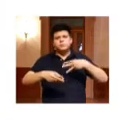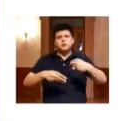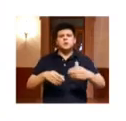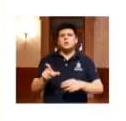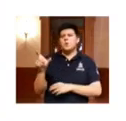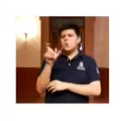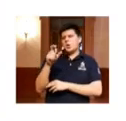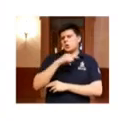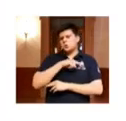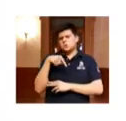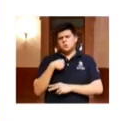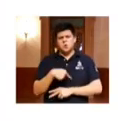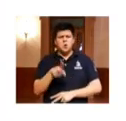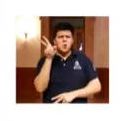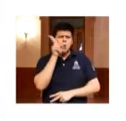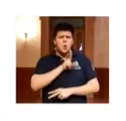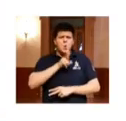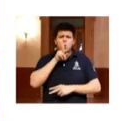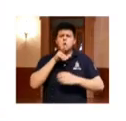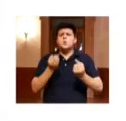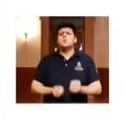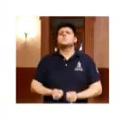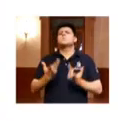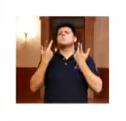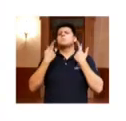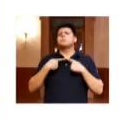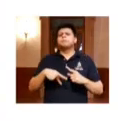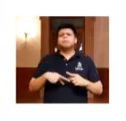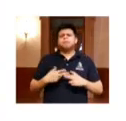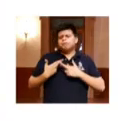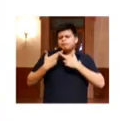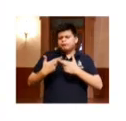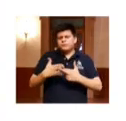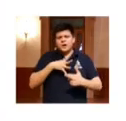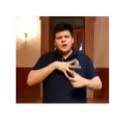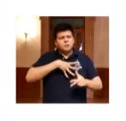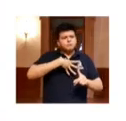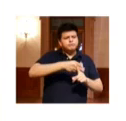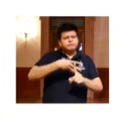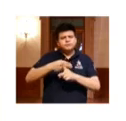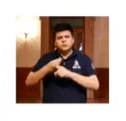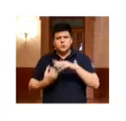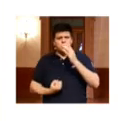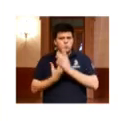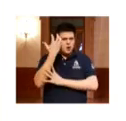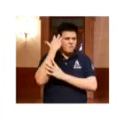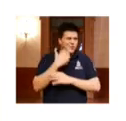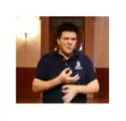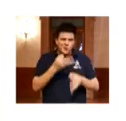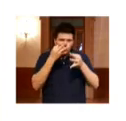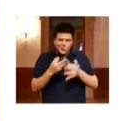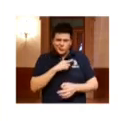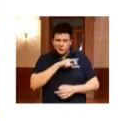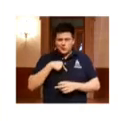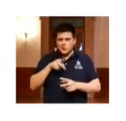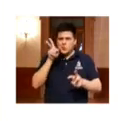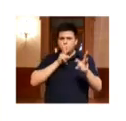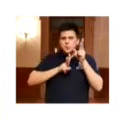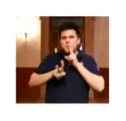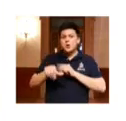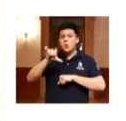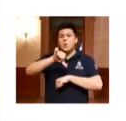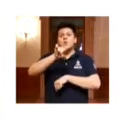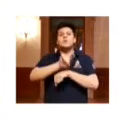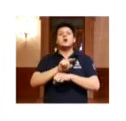Cuando vemos la carga de la enfermedad específicamente en el Estado de Nuevo León, revisamos que al día de